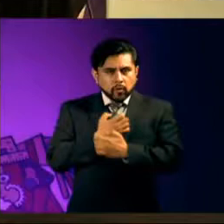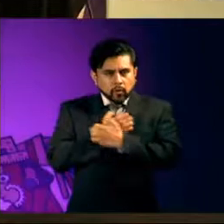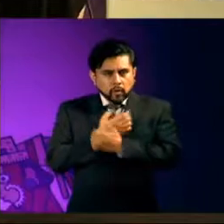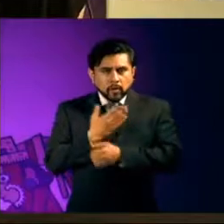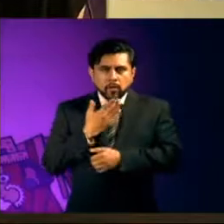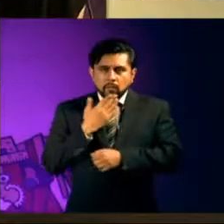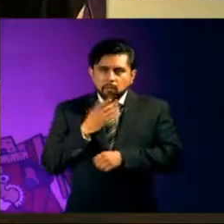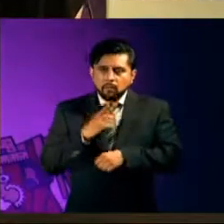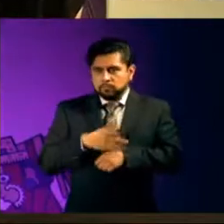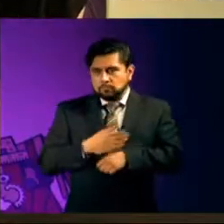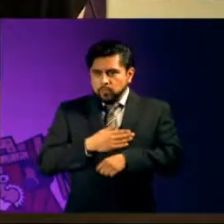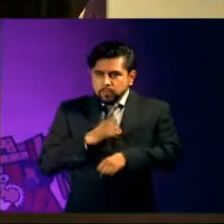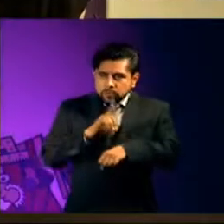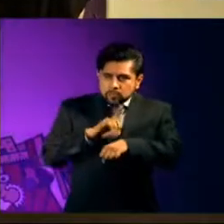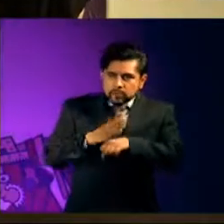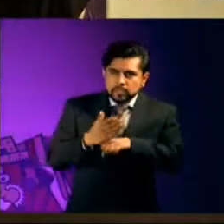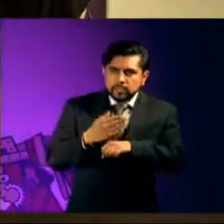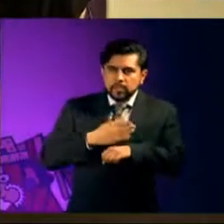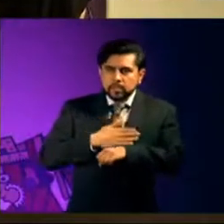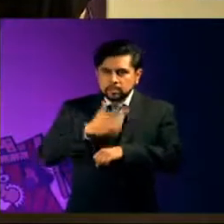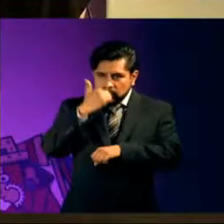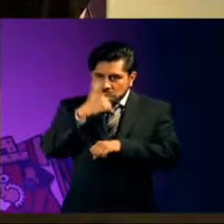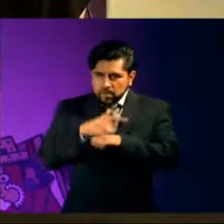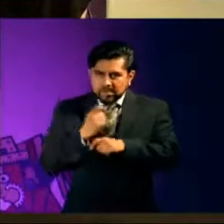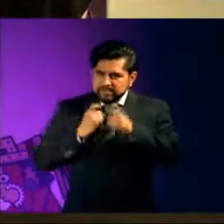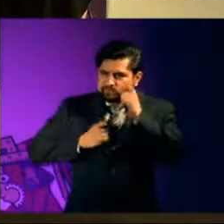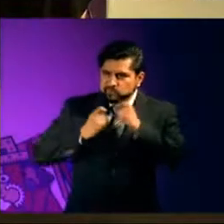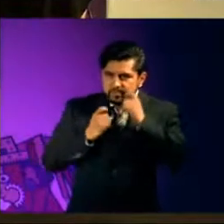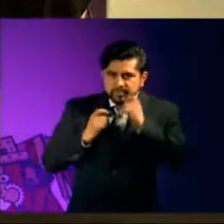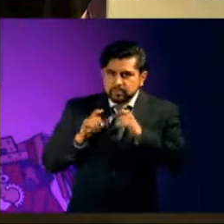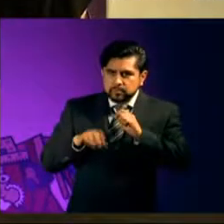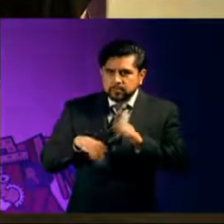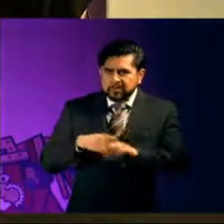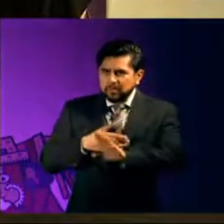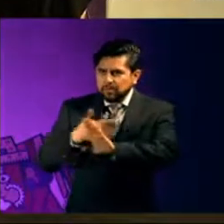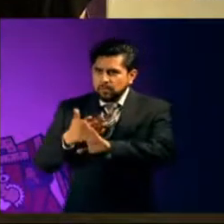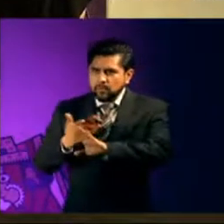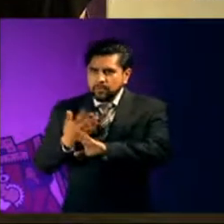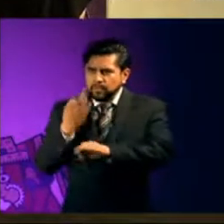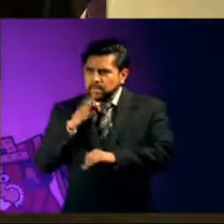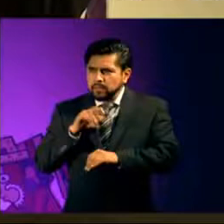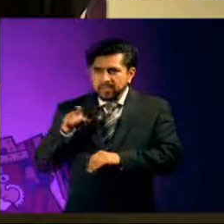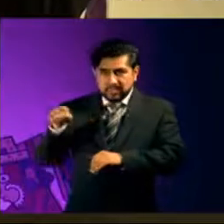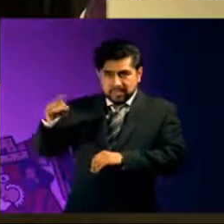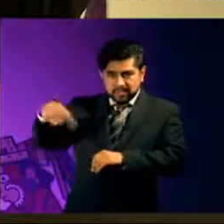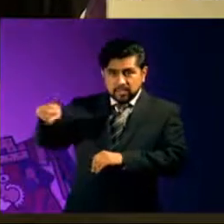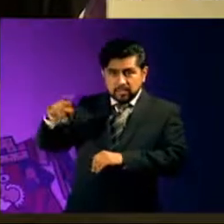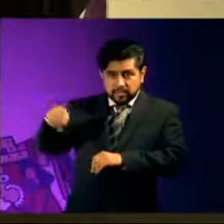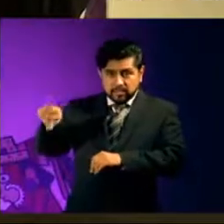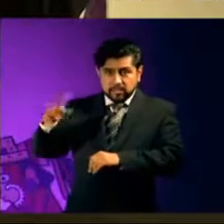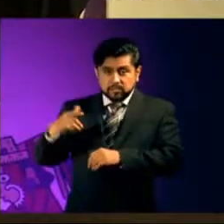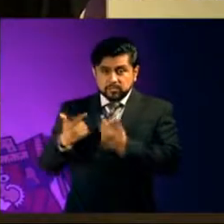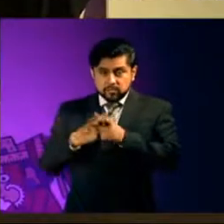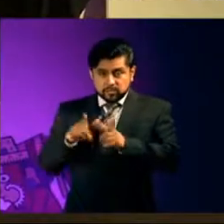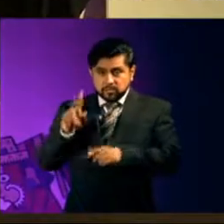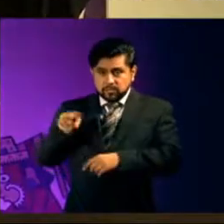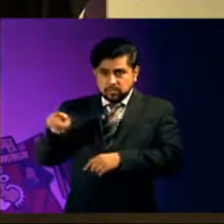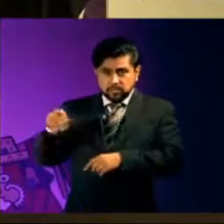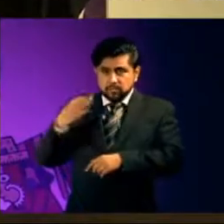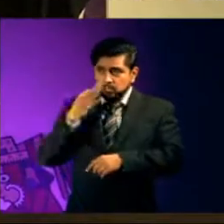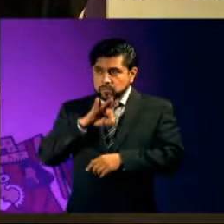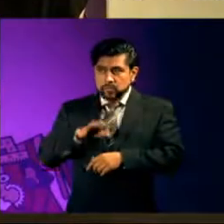a no voltear la cara o sea la grosería que tiene que ver mucho con el clasismo con la discriminación etcétera pues no